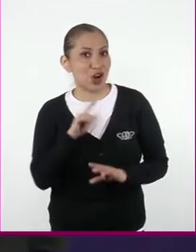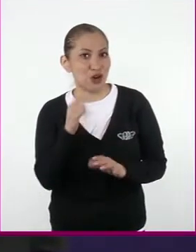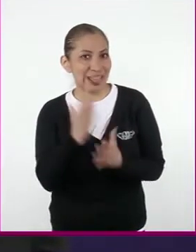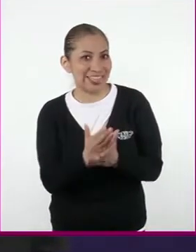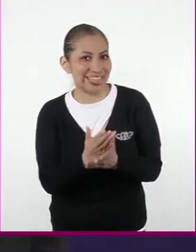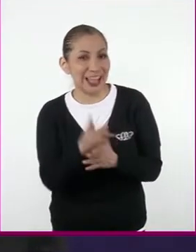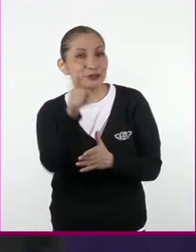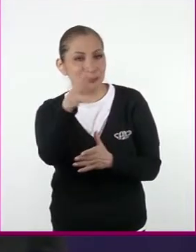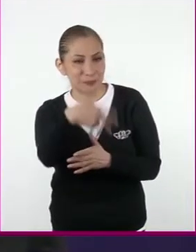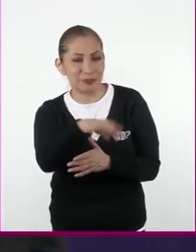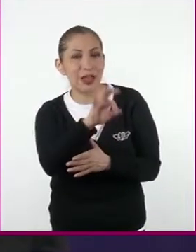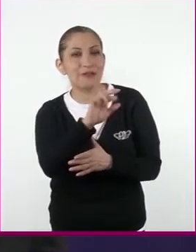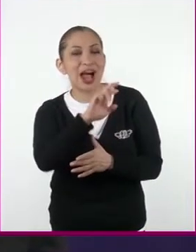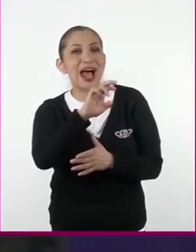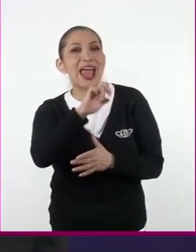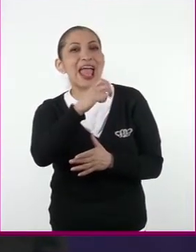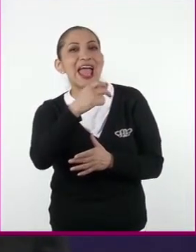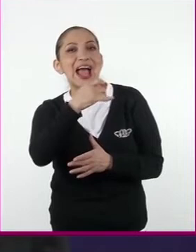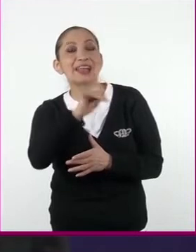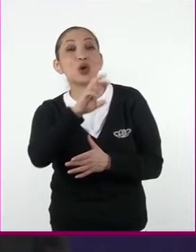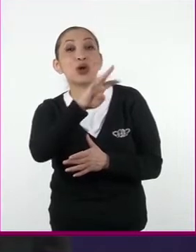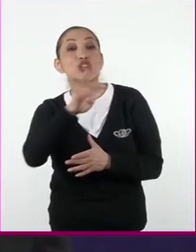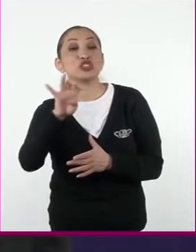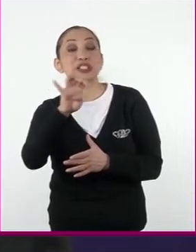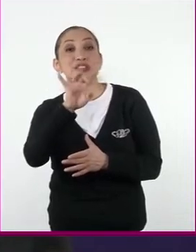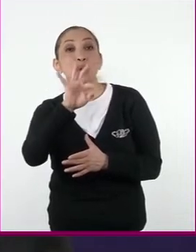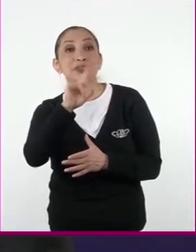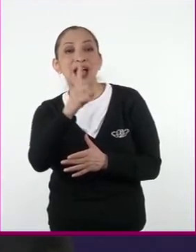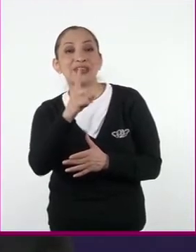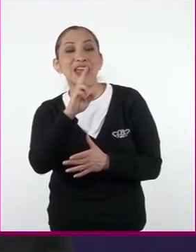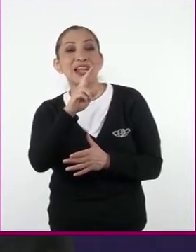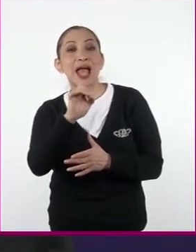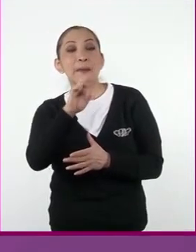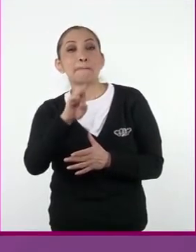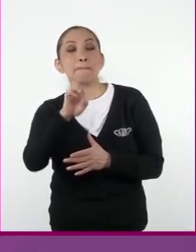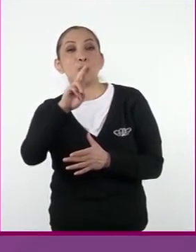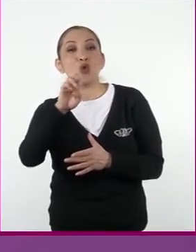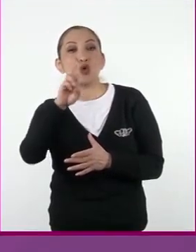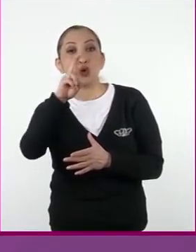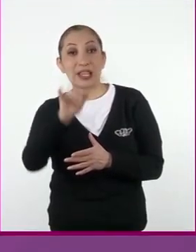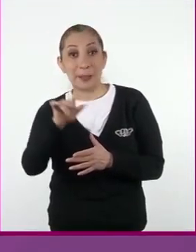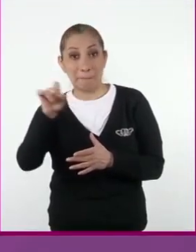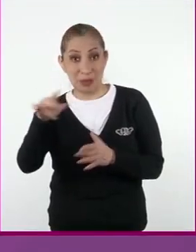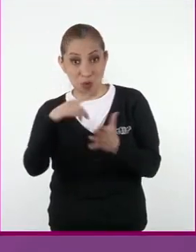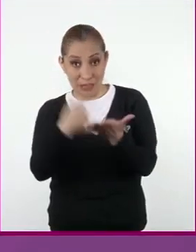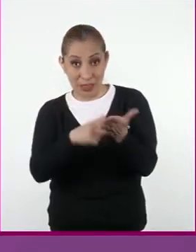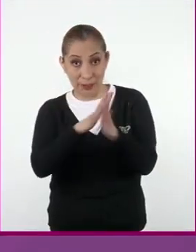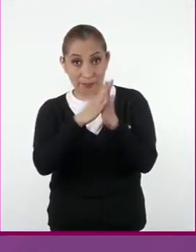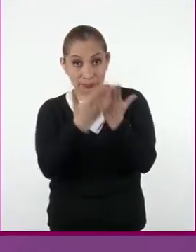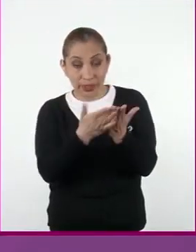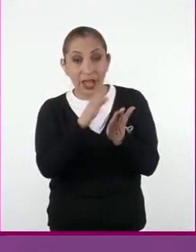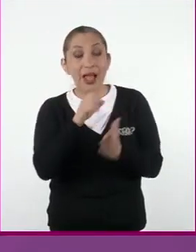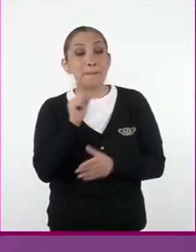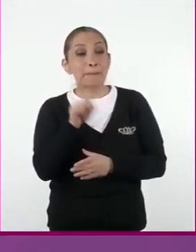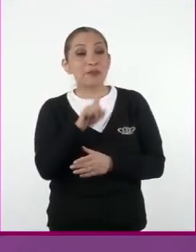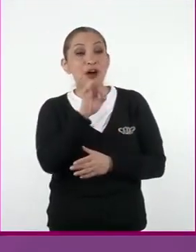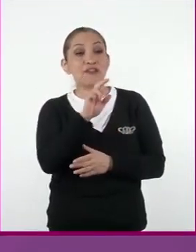más. Busquen Fahrenheit 451 de Ray Bradbury. En el mismo libro,